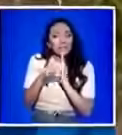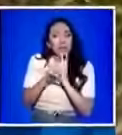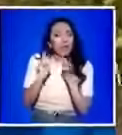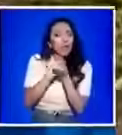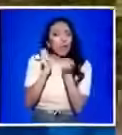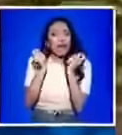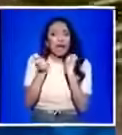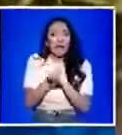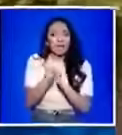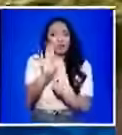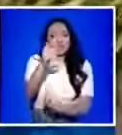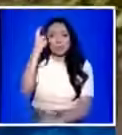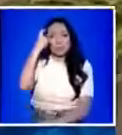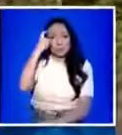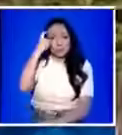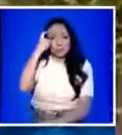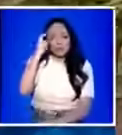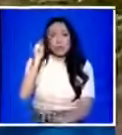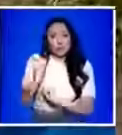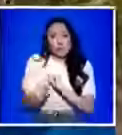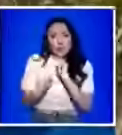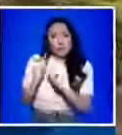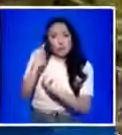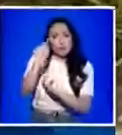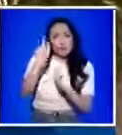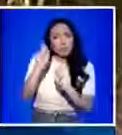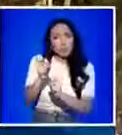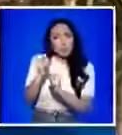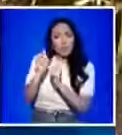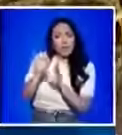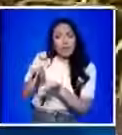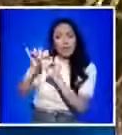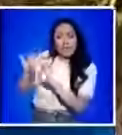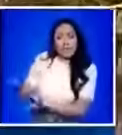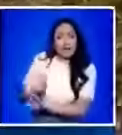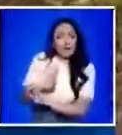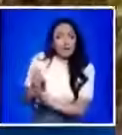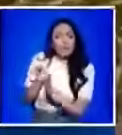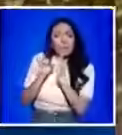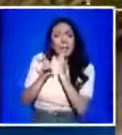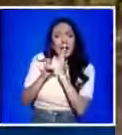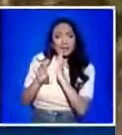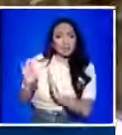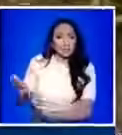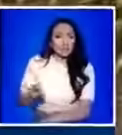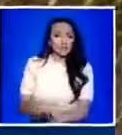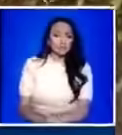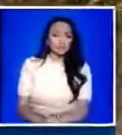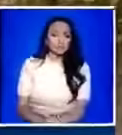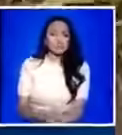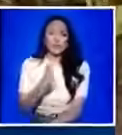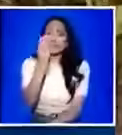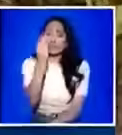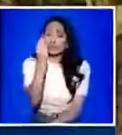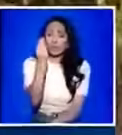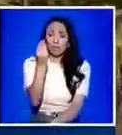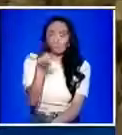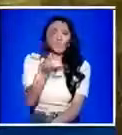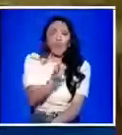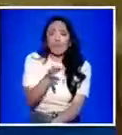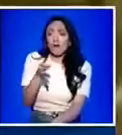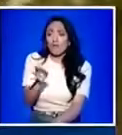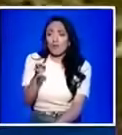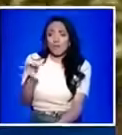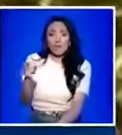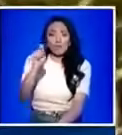un tema en el que poco a poco como sociedad podamos salir de esta adicción a los plásticos. Ahora hay muchas alternativas de productos que